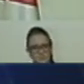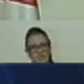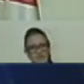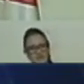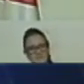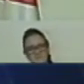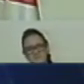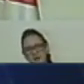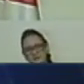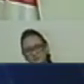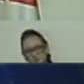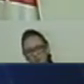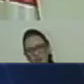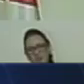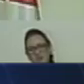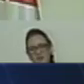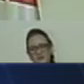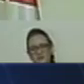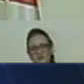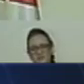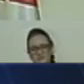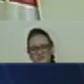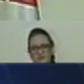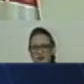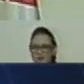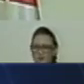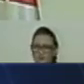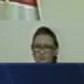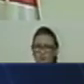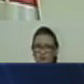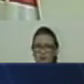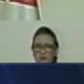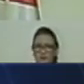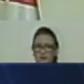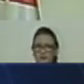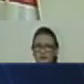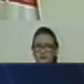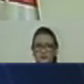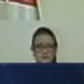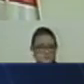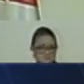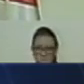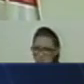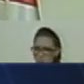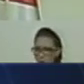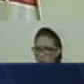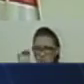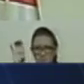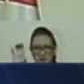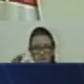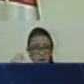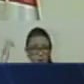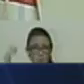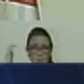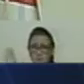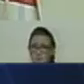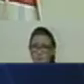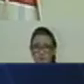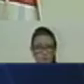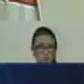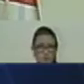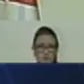más garantías electorales antes, durante y después de los actos electorales que en cualquier país de Europa.